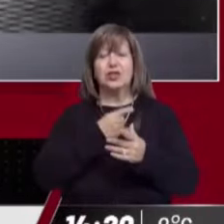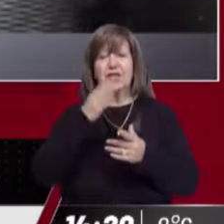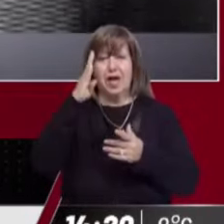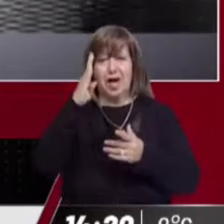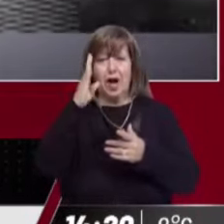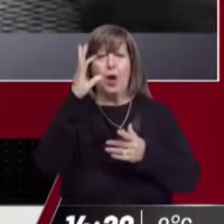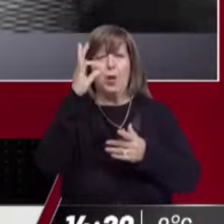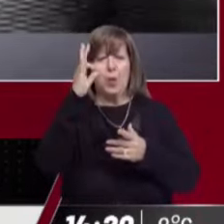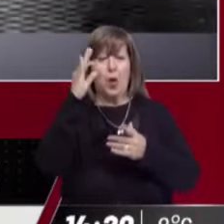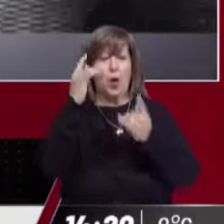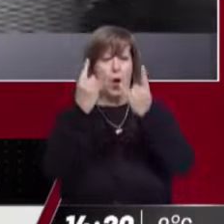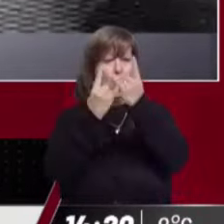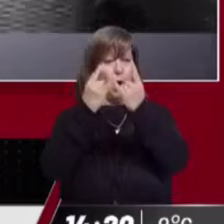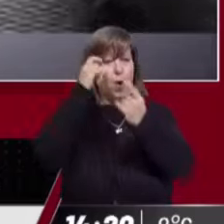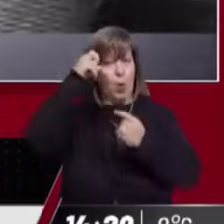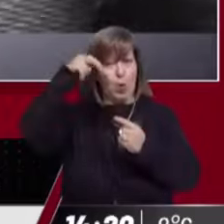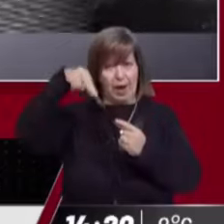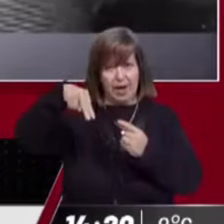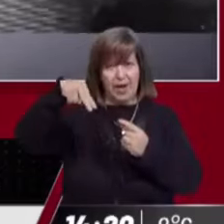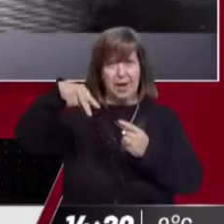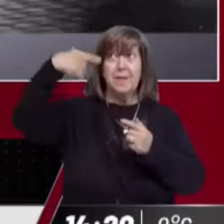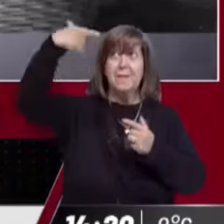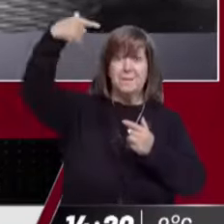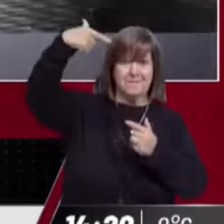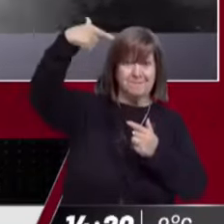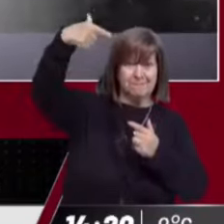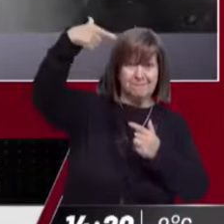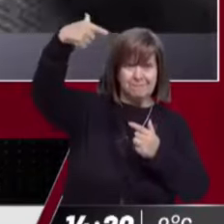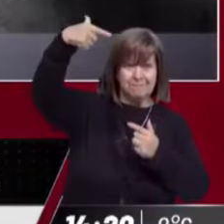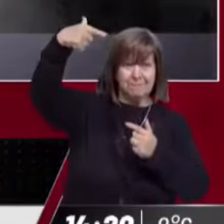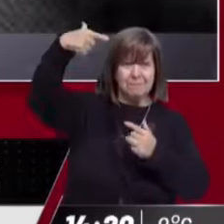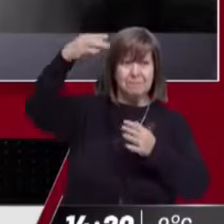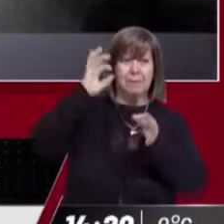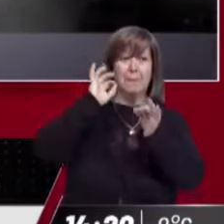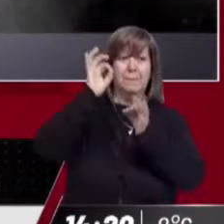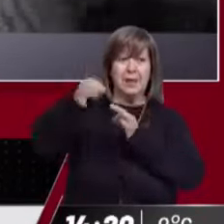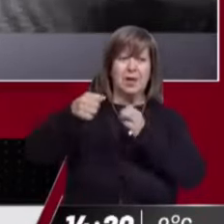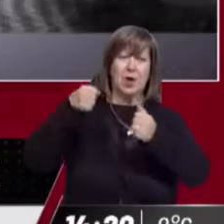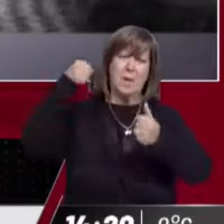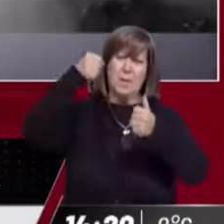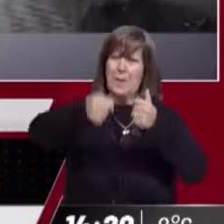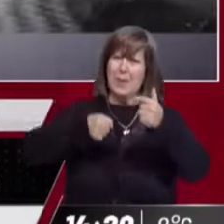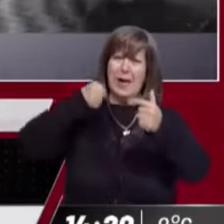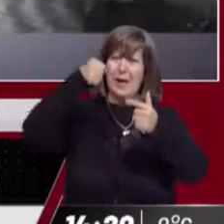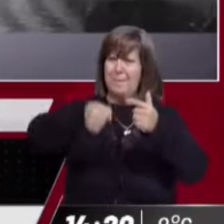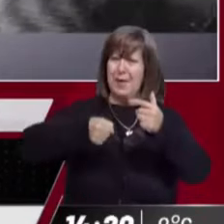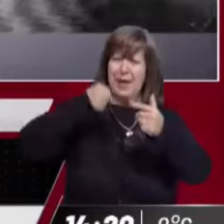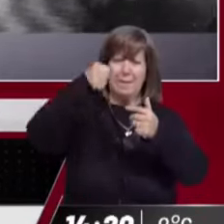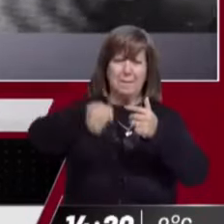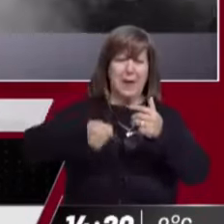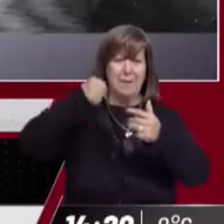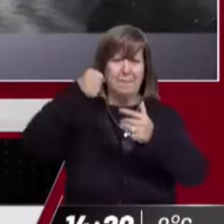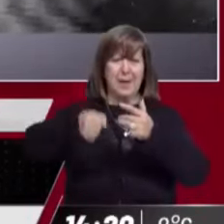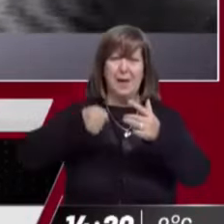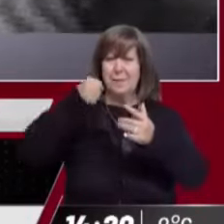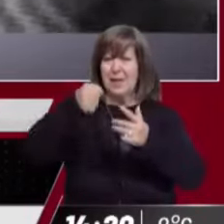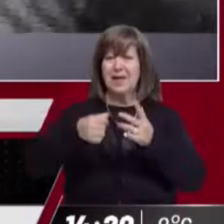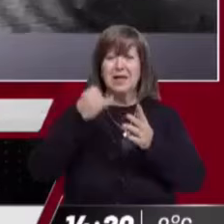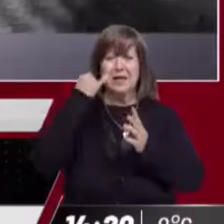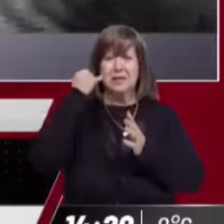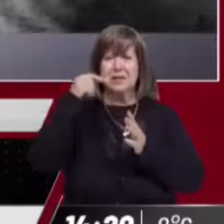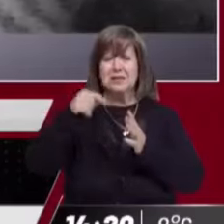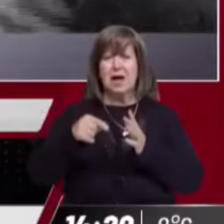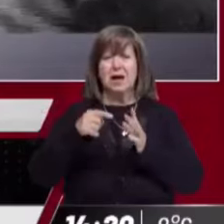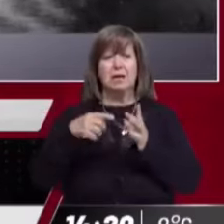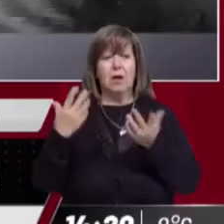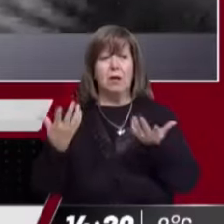están observando en las imágenes que quedaron registradas de una cámara de seguridad de un comercio cómo una persona totalmente fuera de sí agrede a